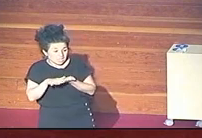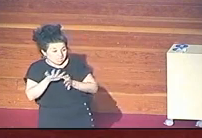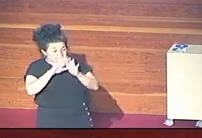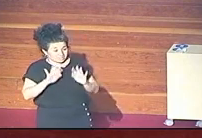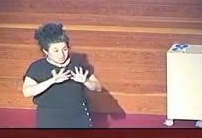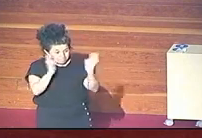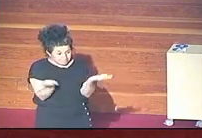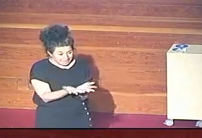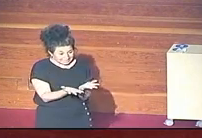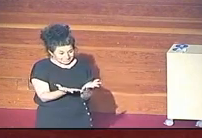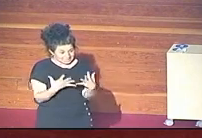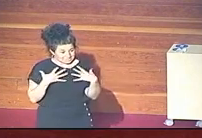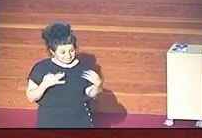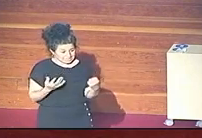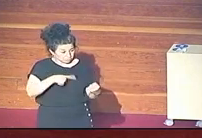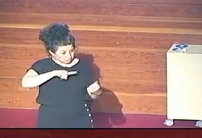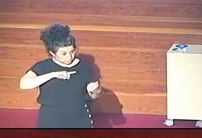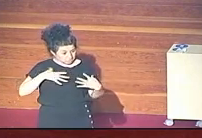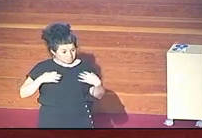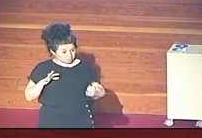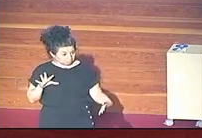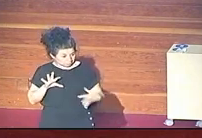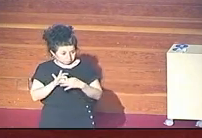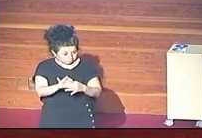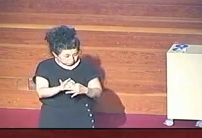planeta y es así